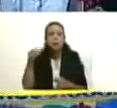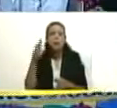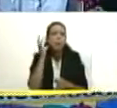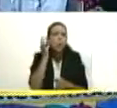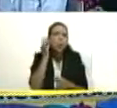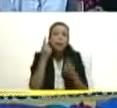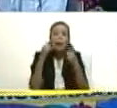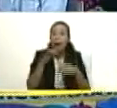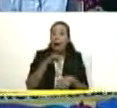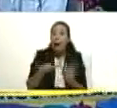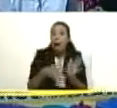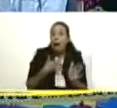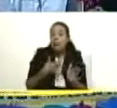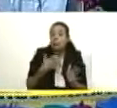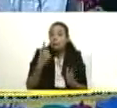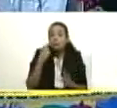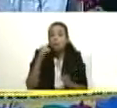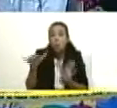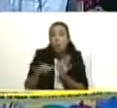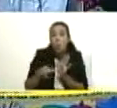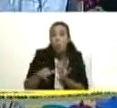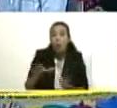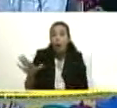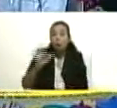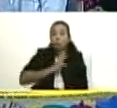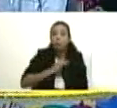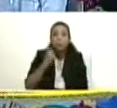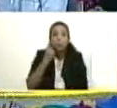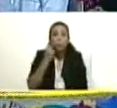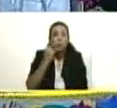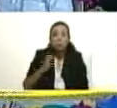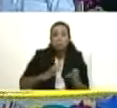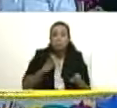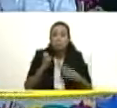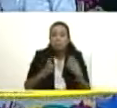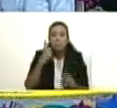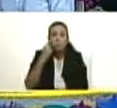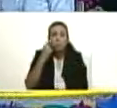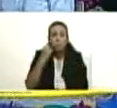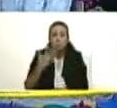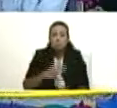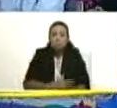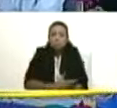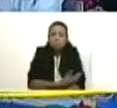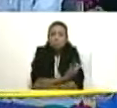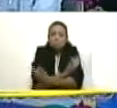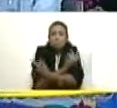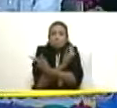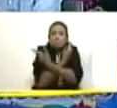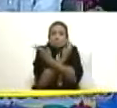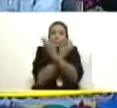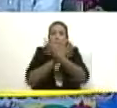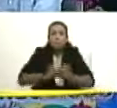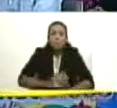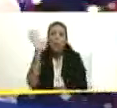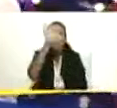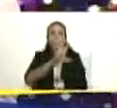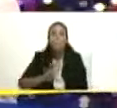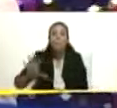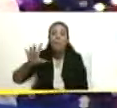Casi me hizo llorar, me emocionó mucho, mucho, mucho. Se me emocionó aquí el cuerpo cuando le